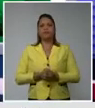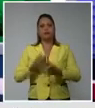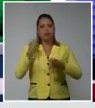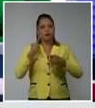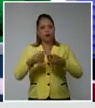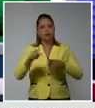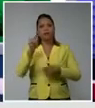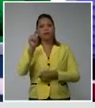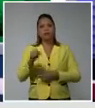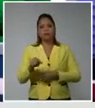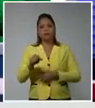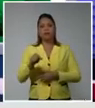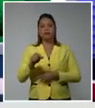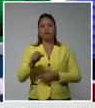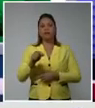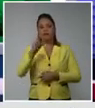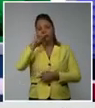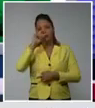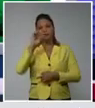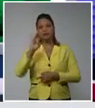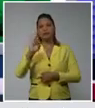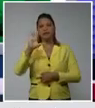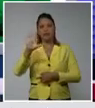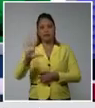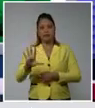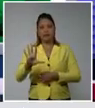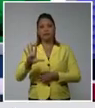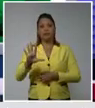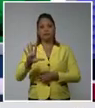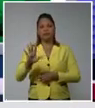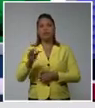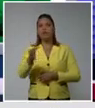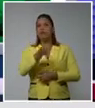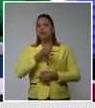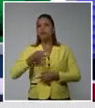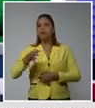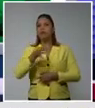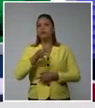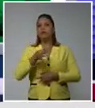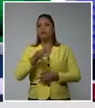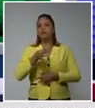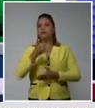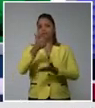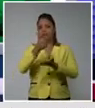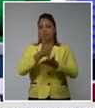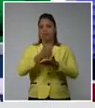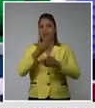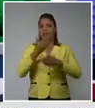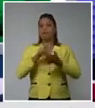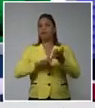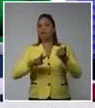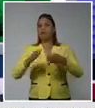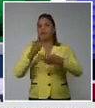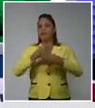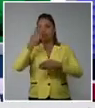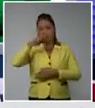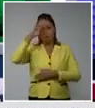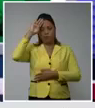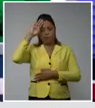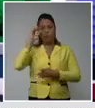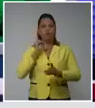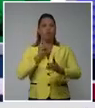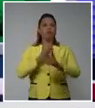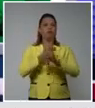de 75 años de edad del municipio de Santiago de Cuba en esta provincia, contacto de un